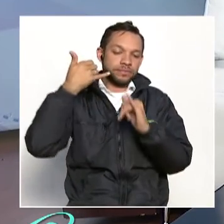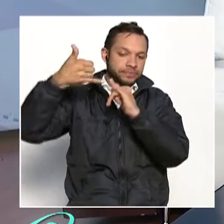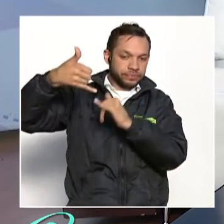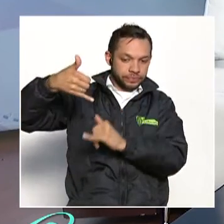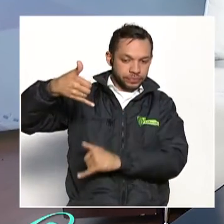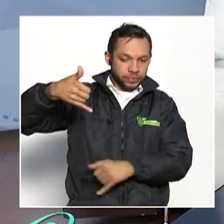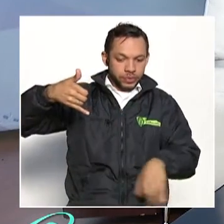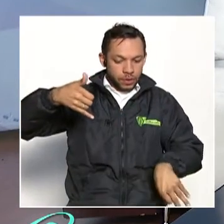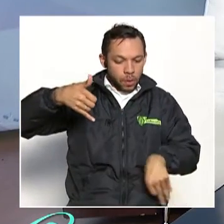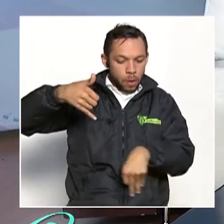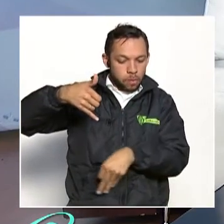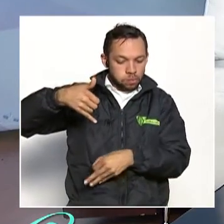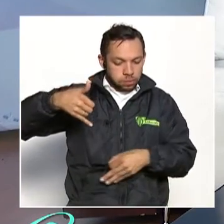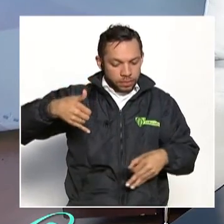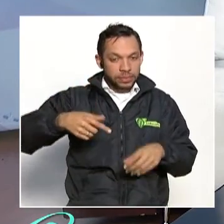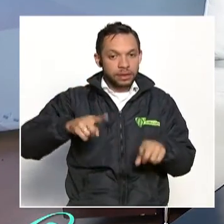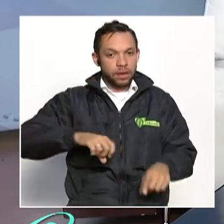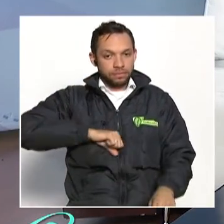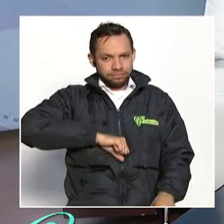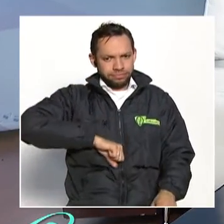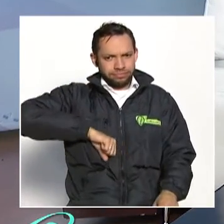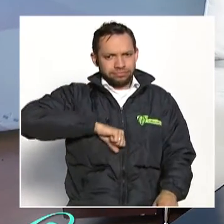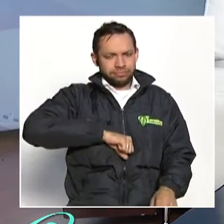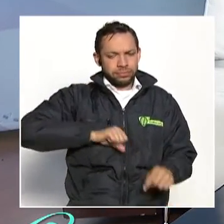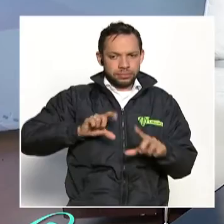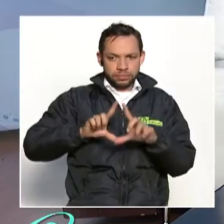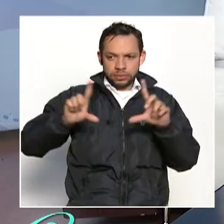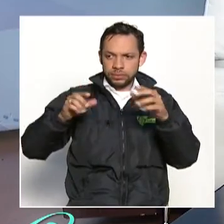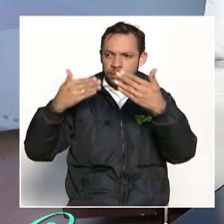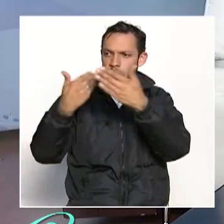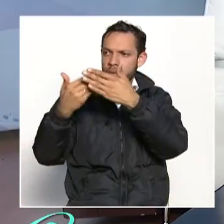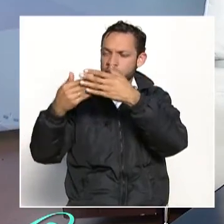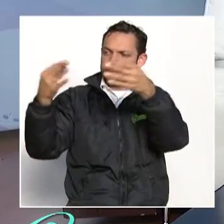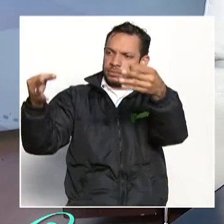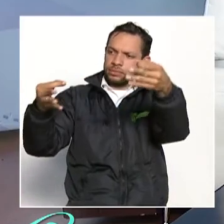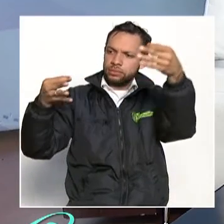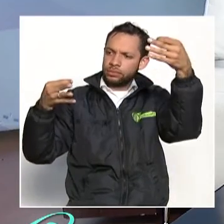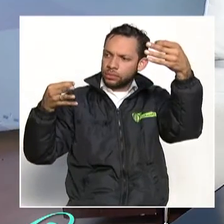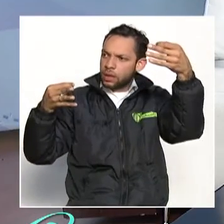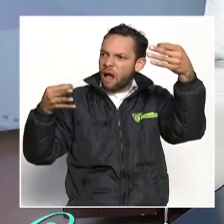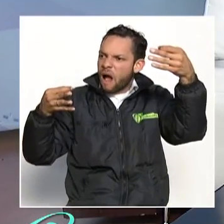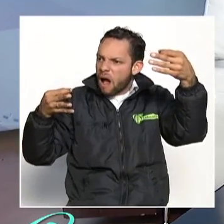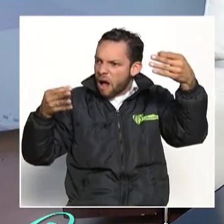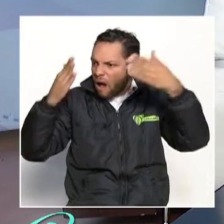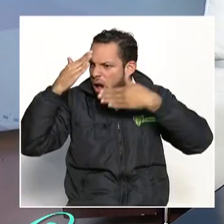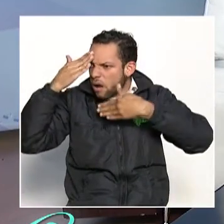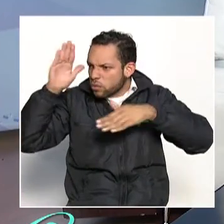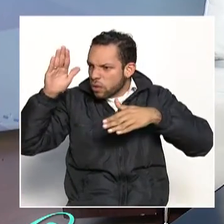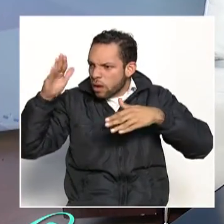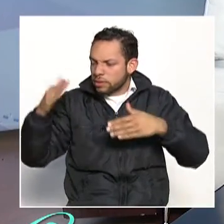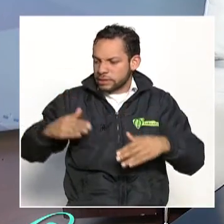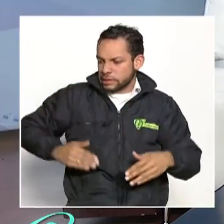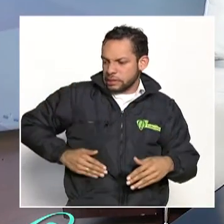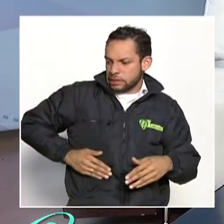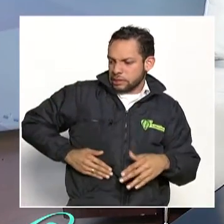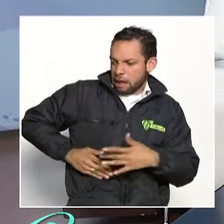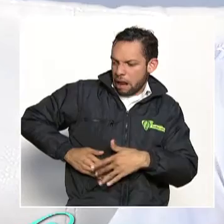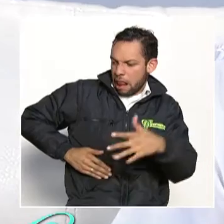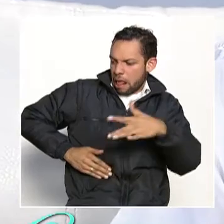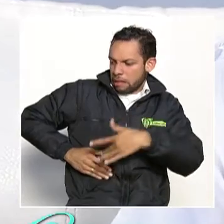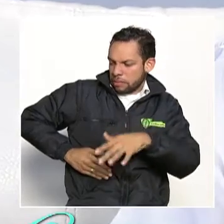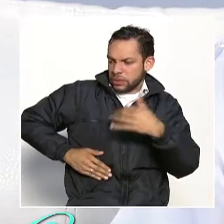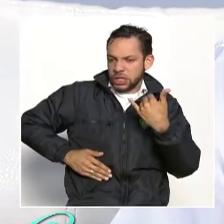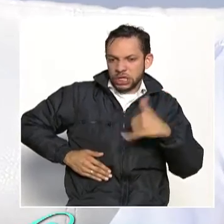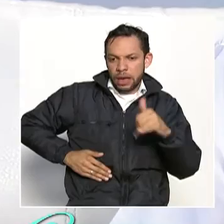unas ecografías y unos exámenes que a nosotros nos dejan así aterrados. Es que nos enseñaron que el hígado graso no tenía nada que